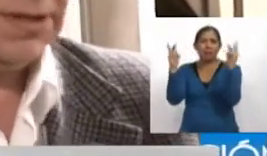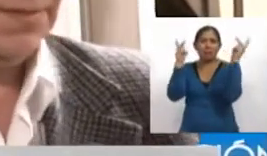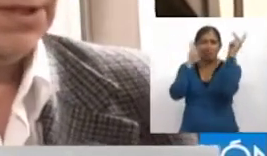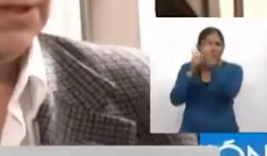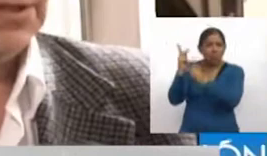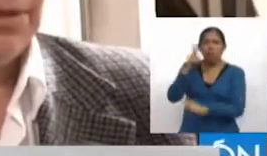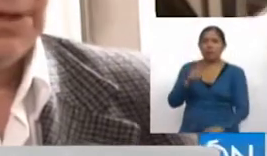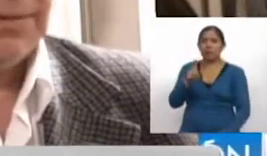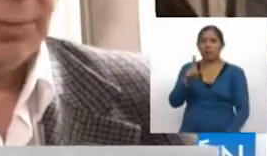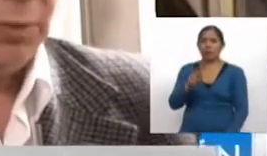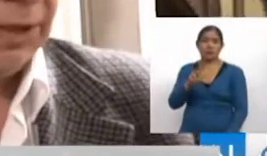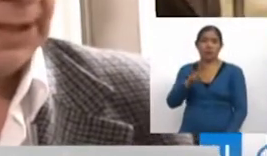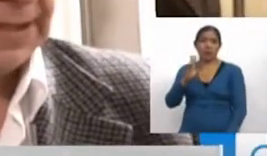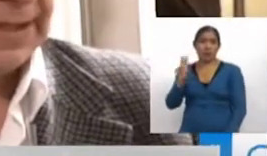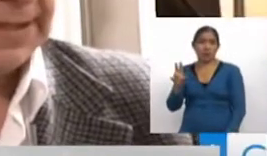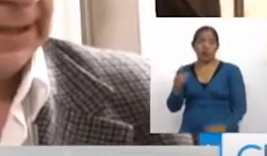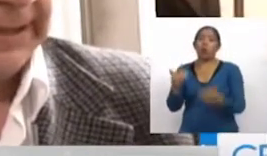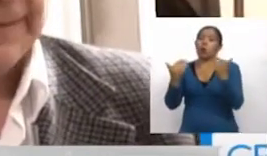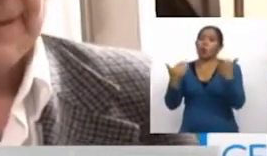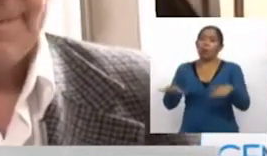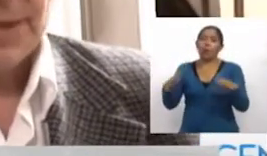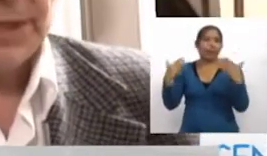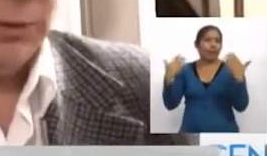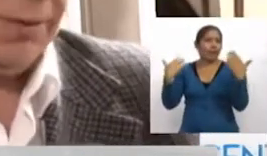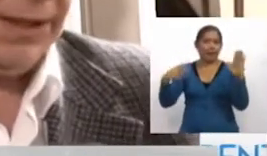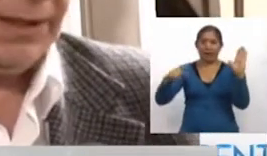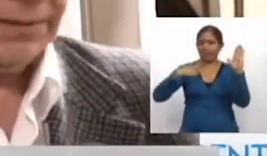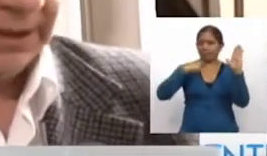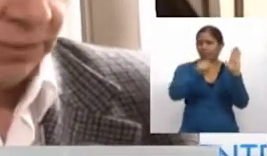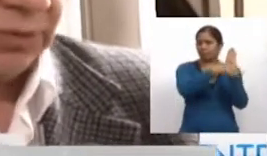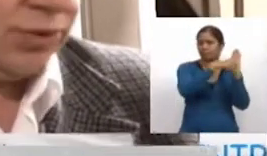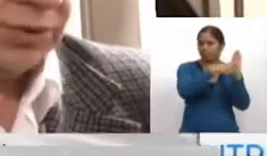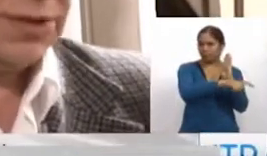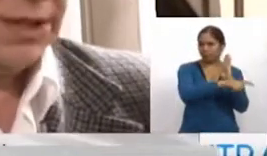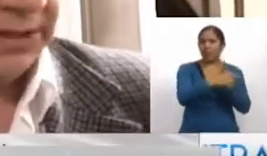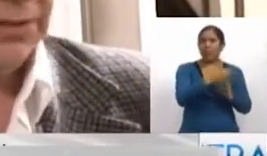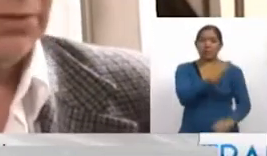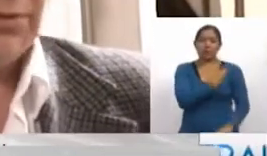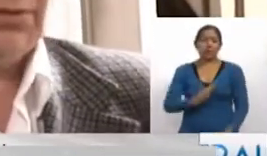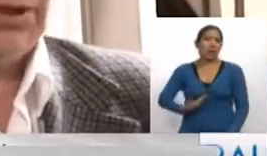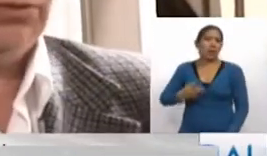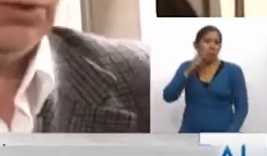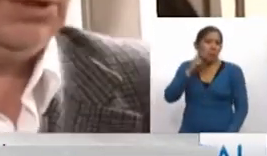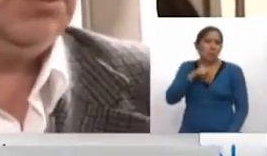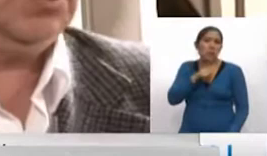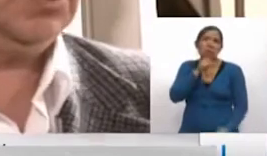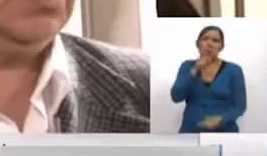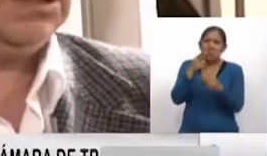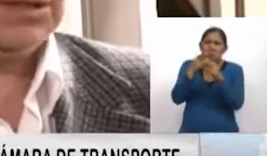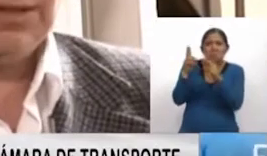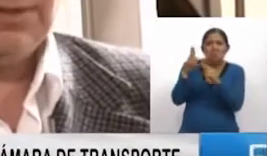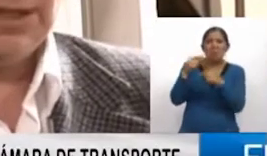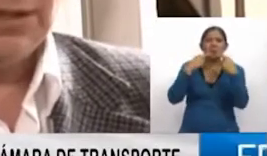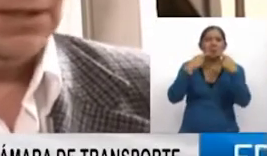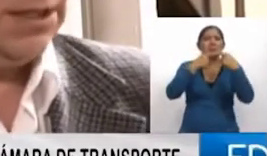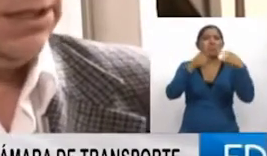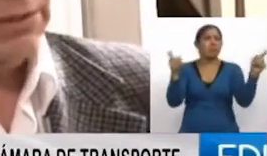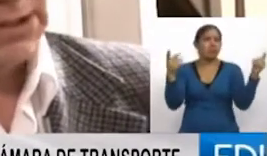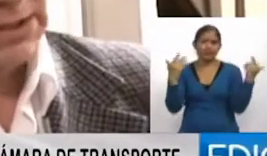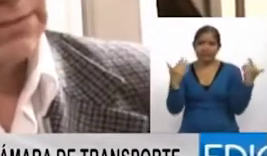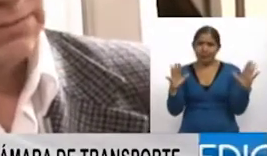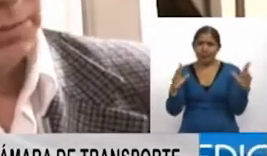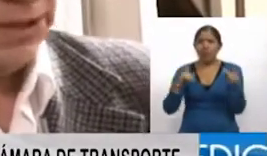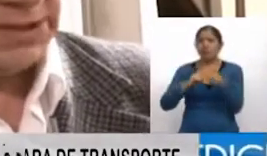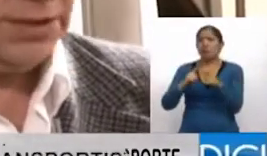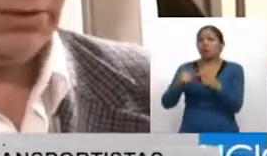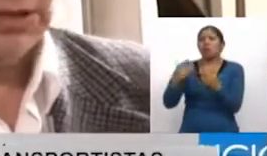próximas horas el presidente seguramente va a promulgar esa ley, así que no habría, creemos nosotros, reitero, ningún motivo por el cual se debiera seguir con